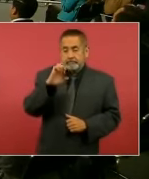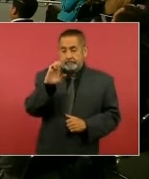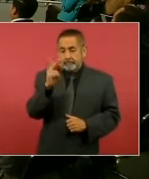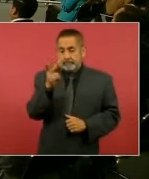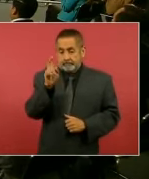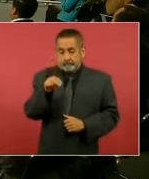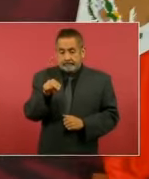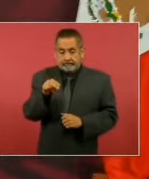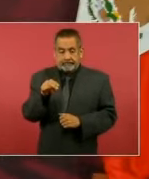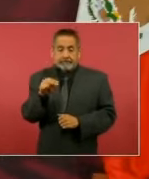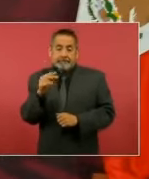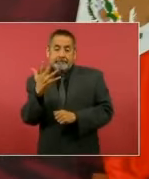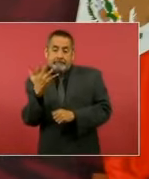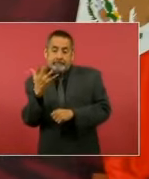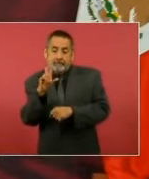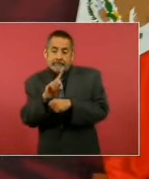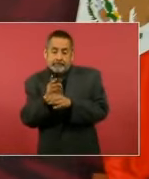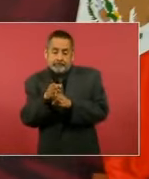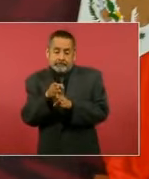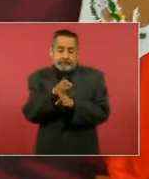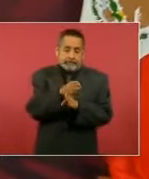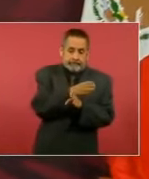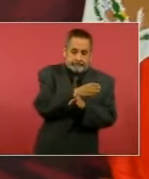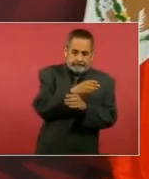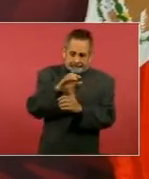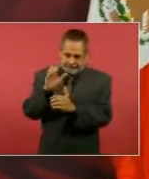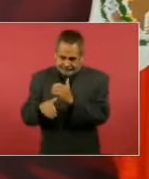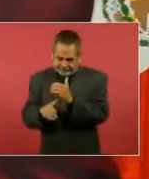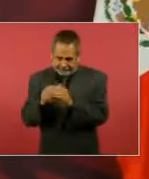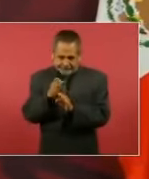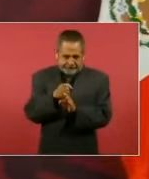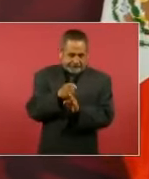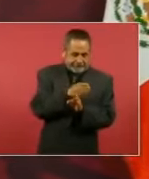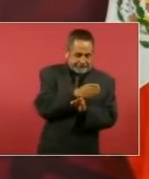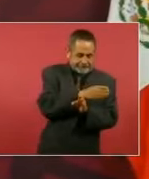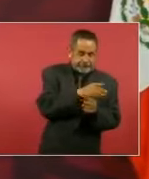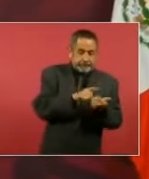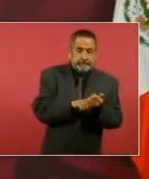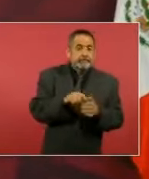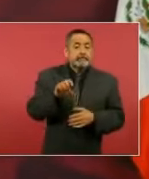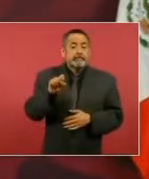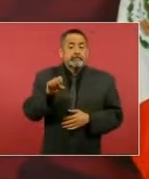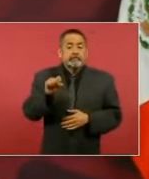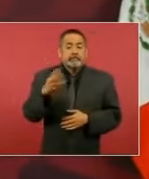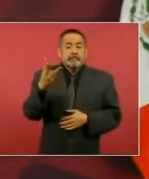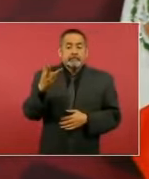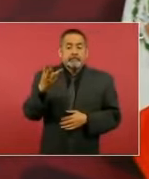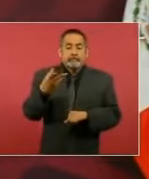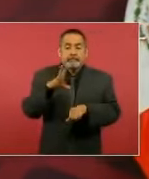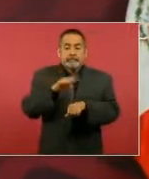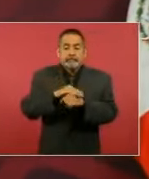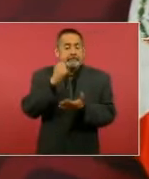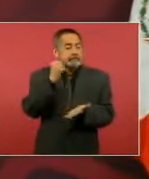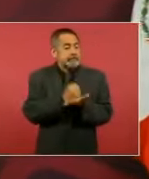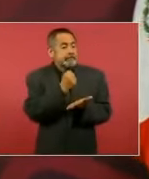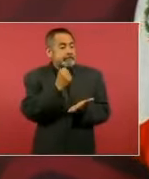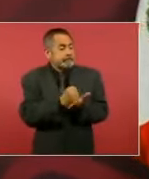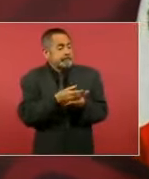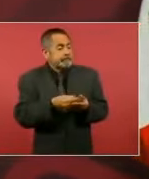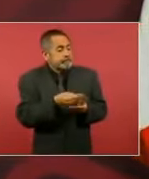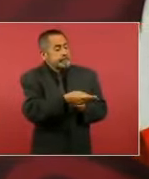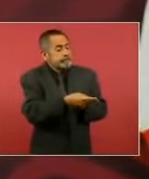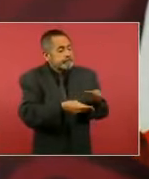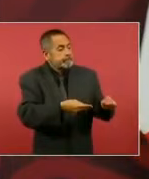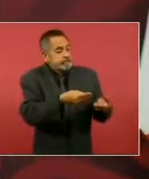Rocha Valencia, hoy titulada Marrullero, donde señala que el Todopoderoso de Palacio Nacional dio su anuencia para el INAI, pero hay